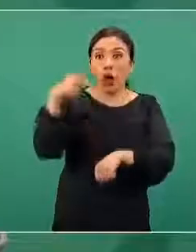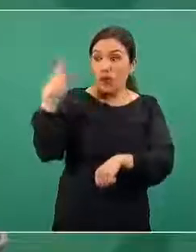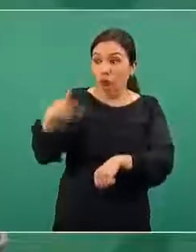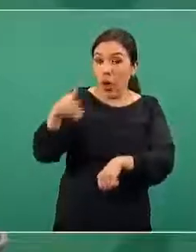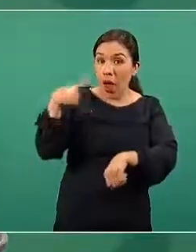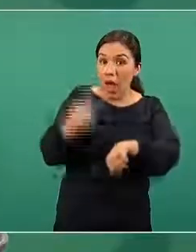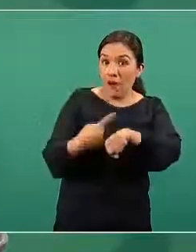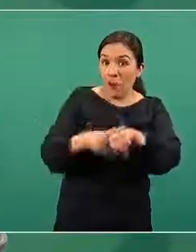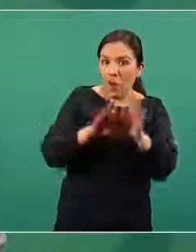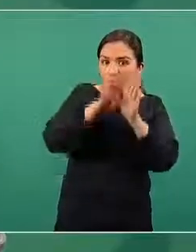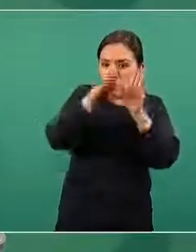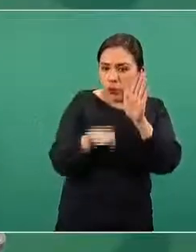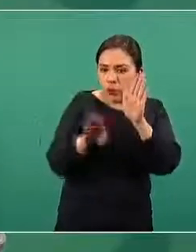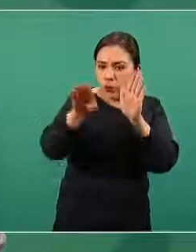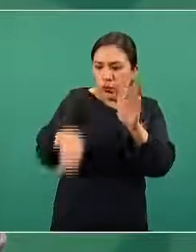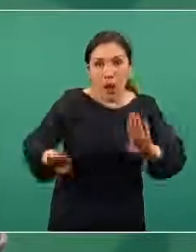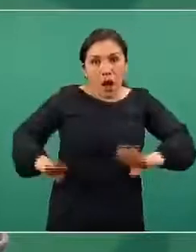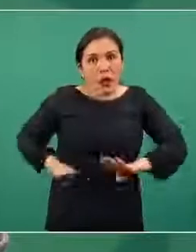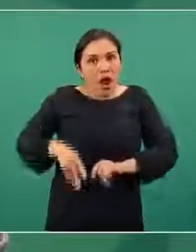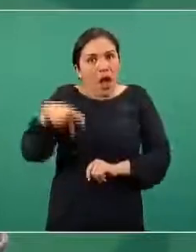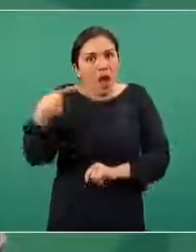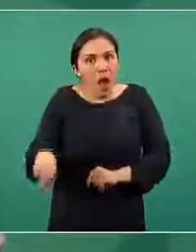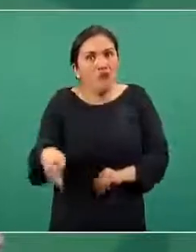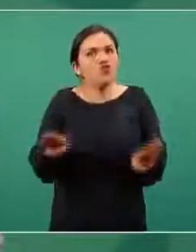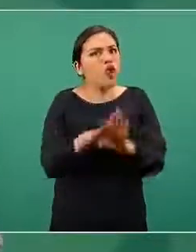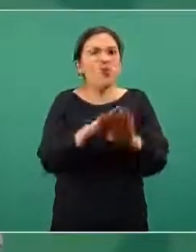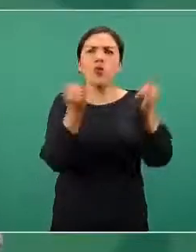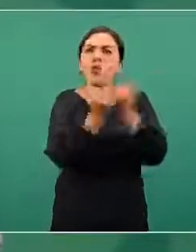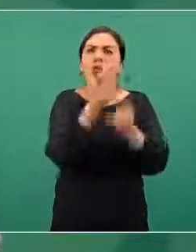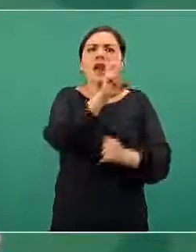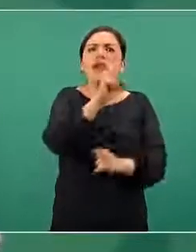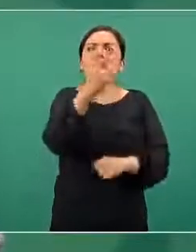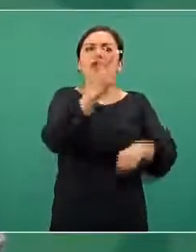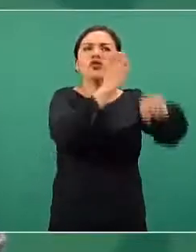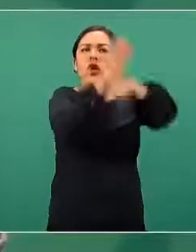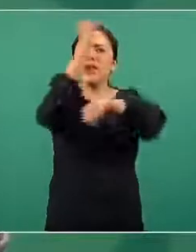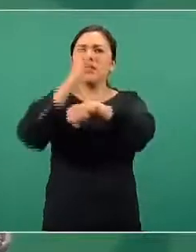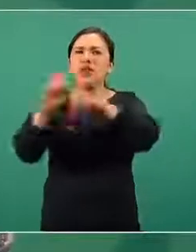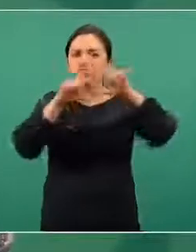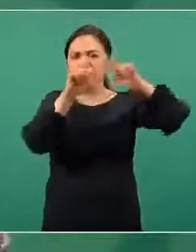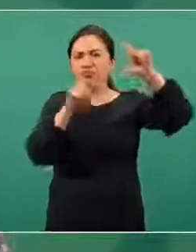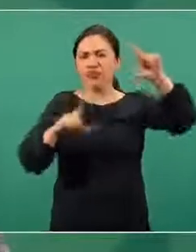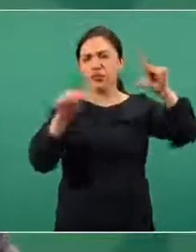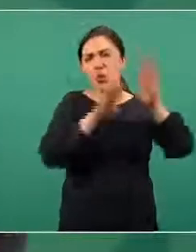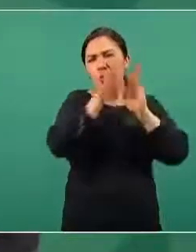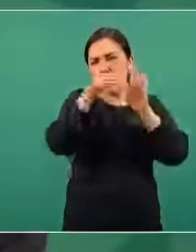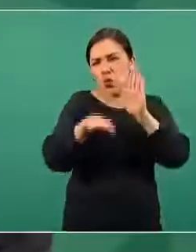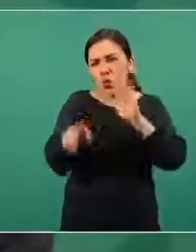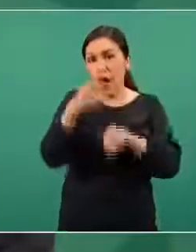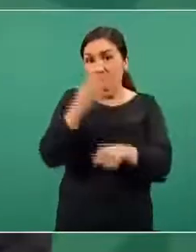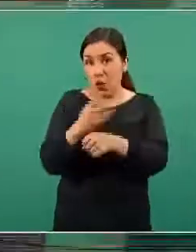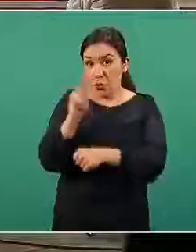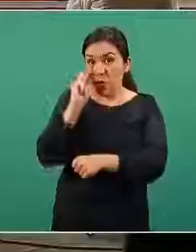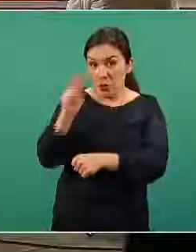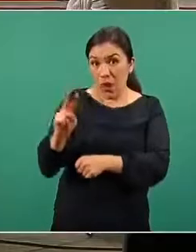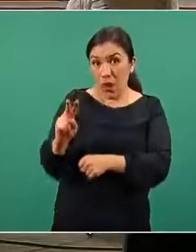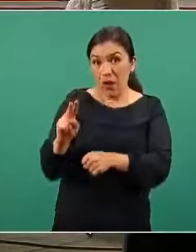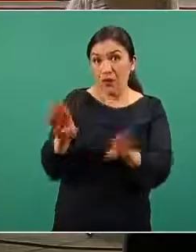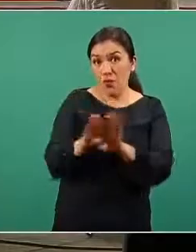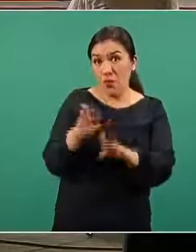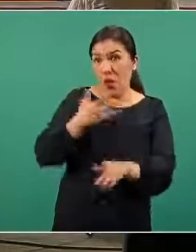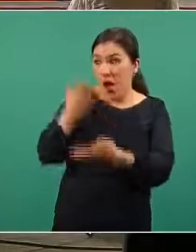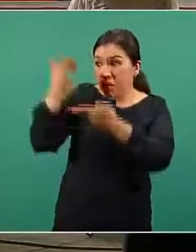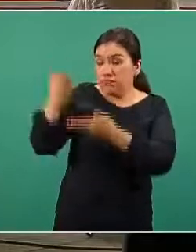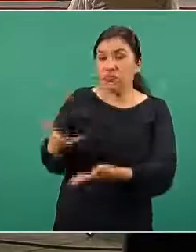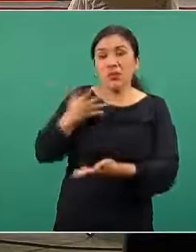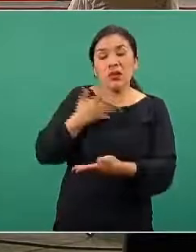es característica en muchos sentidos, como lo es cada una de las 32 curvas estatales, y lo que notamos aquí, lo podemos ver, es que